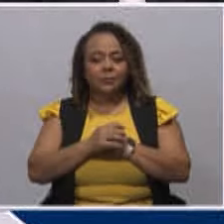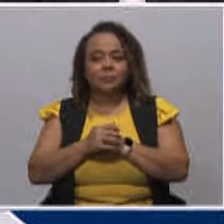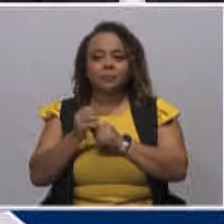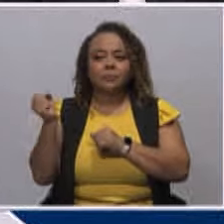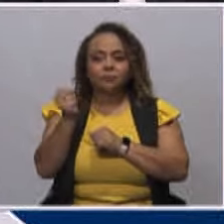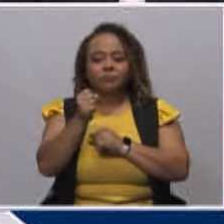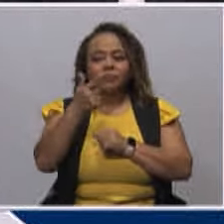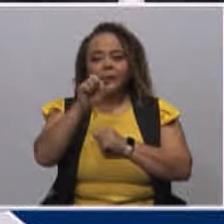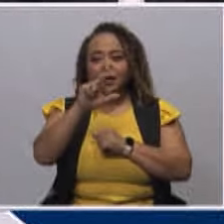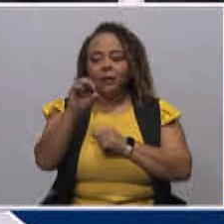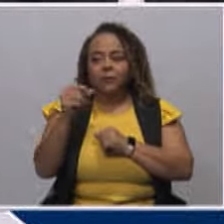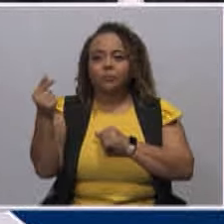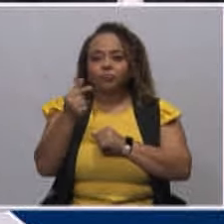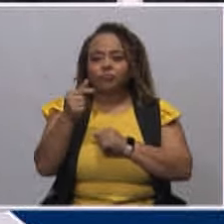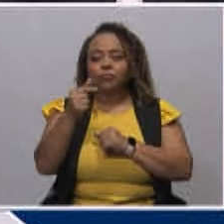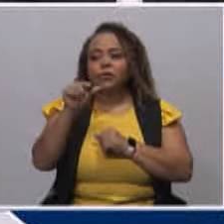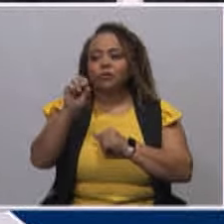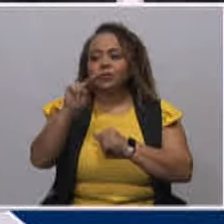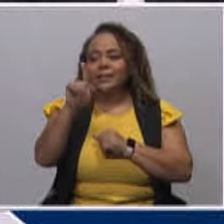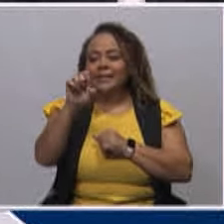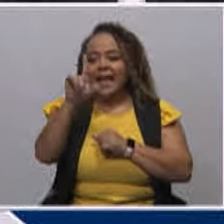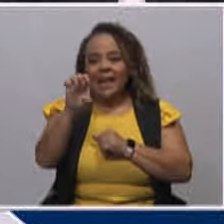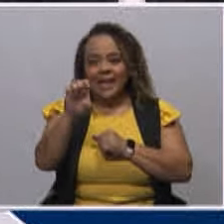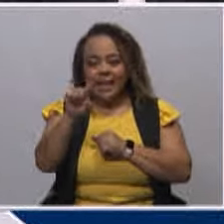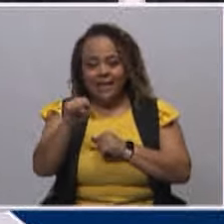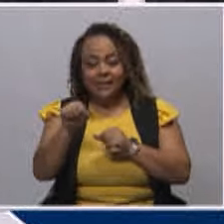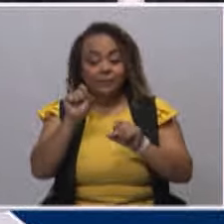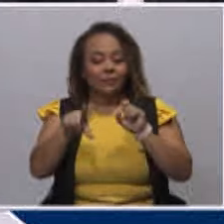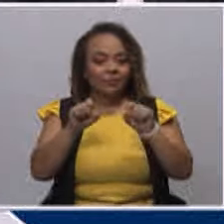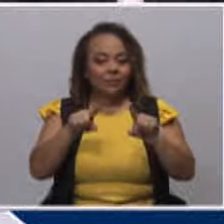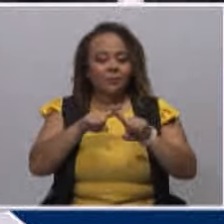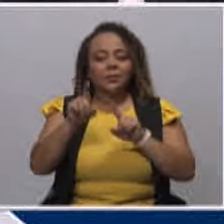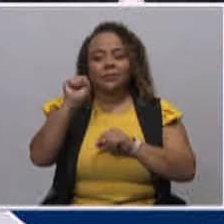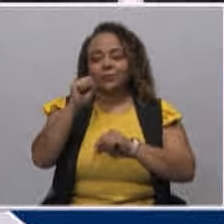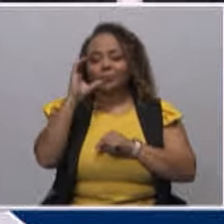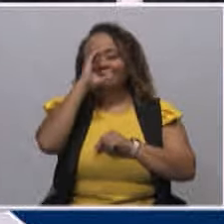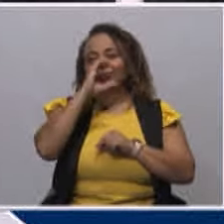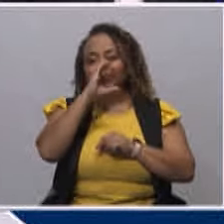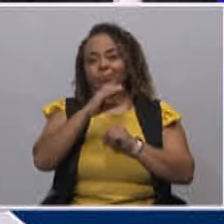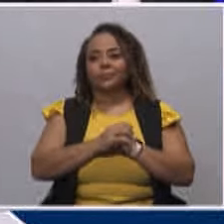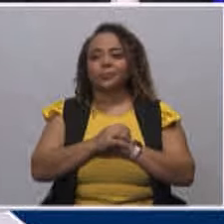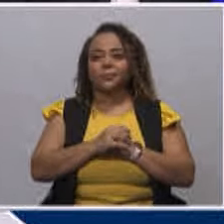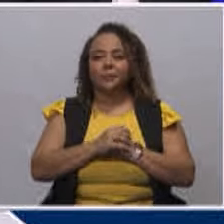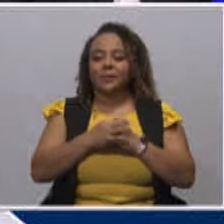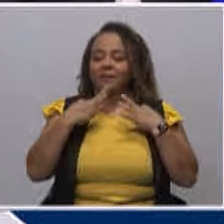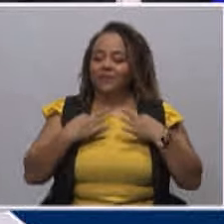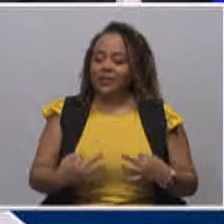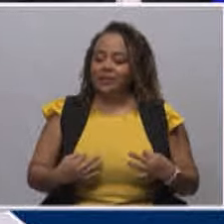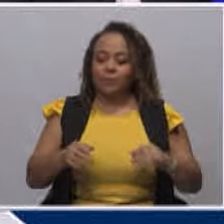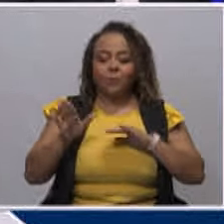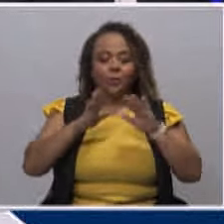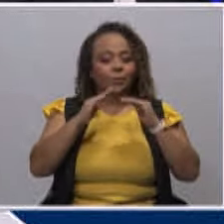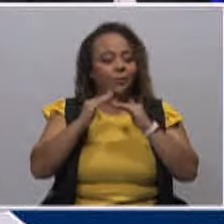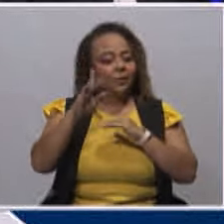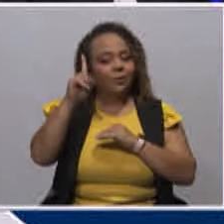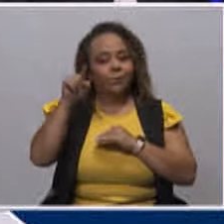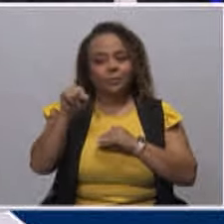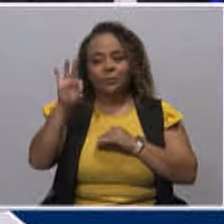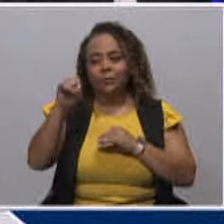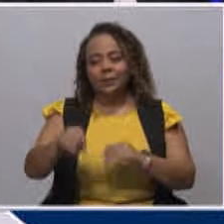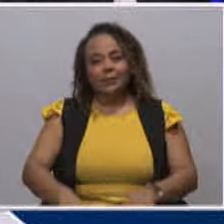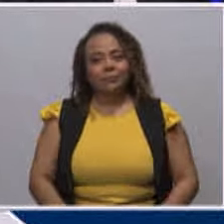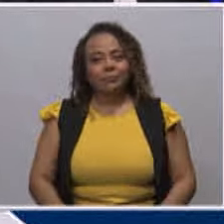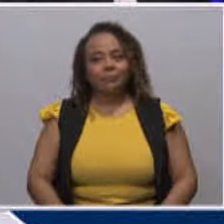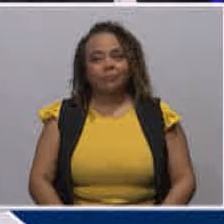este garro lleva Ariel González son puntas pero si busca biotipo el portero el portero es un portero de más de Met de más de metro